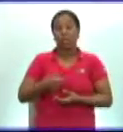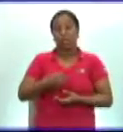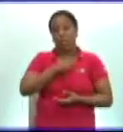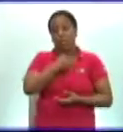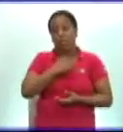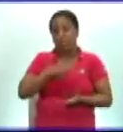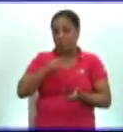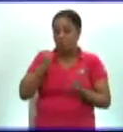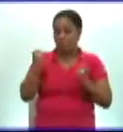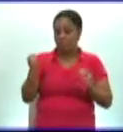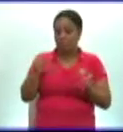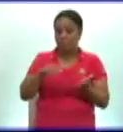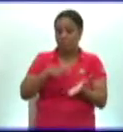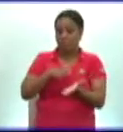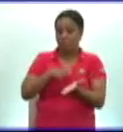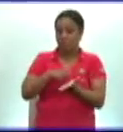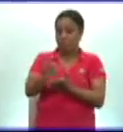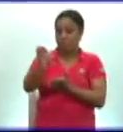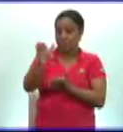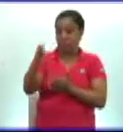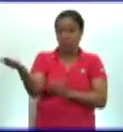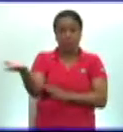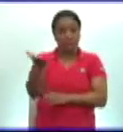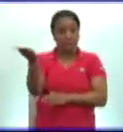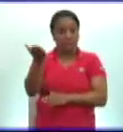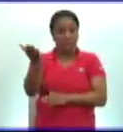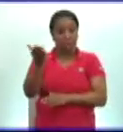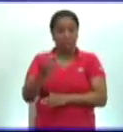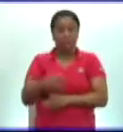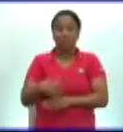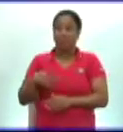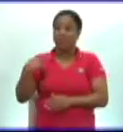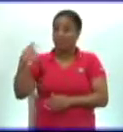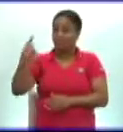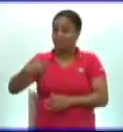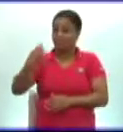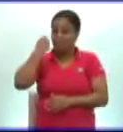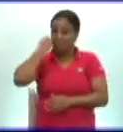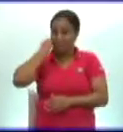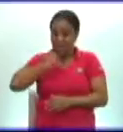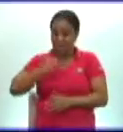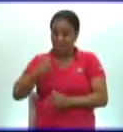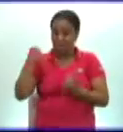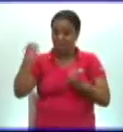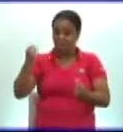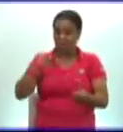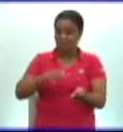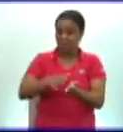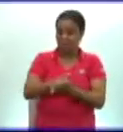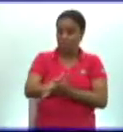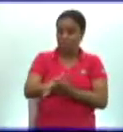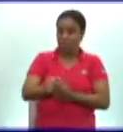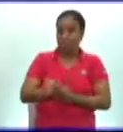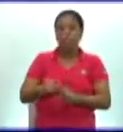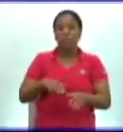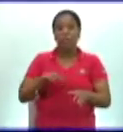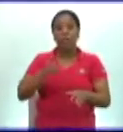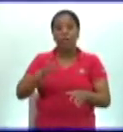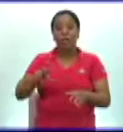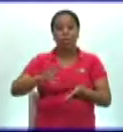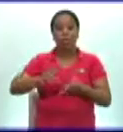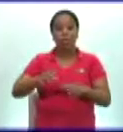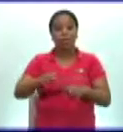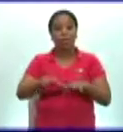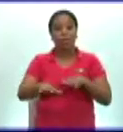rozamiento aumenta. Si aumenta la fuerza de rozamiento, al intentar mover el cuerpo,